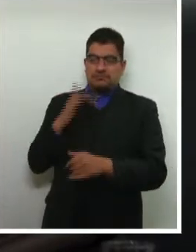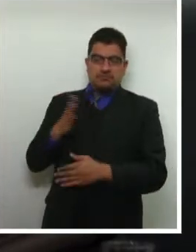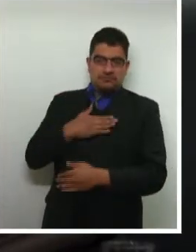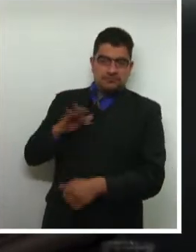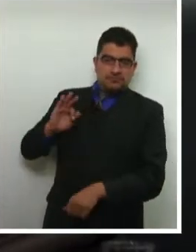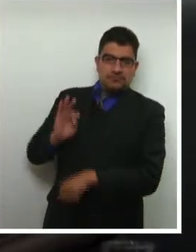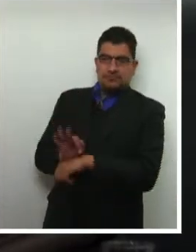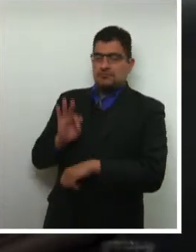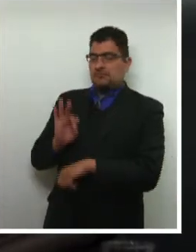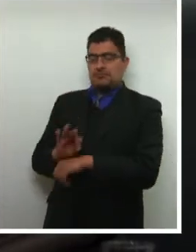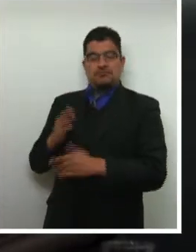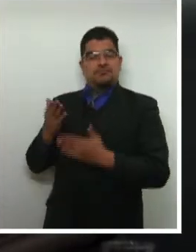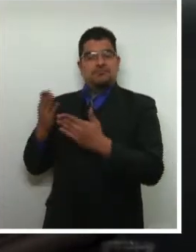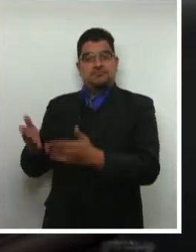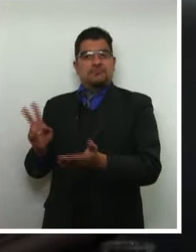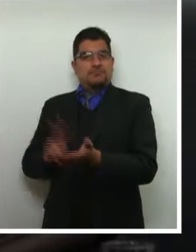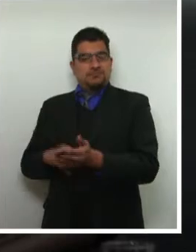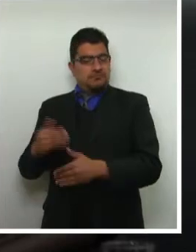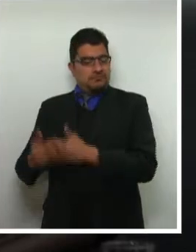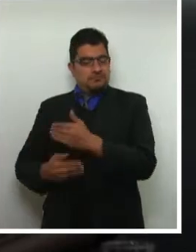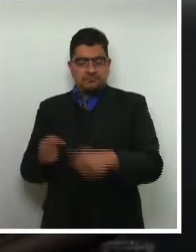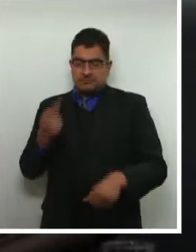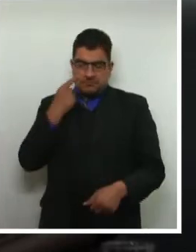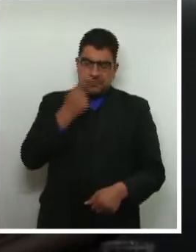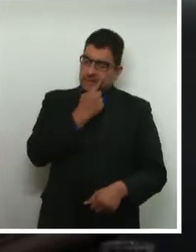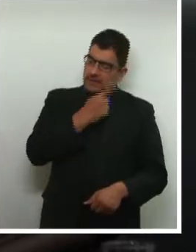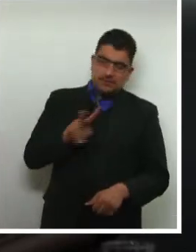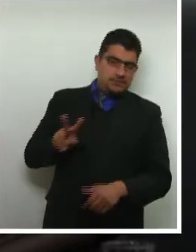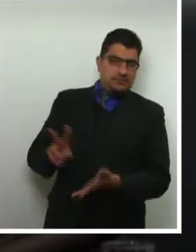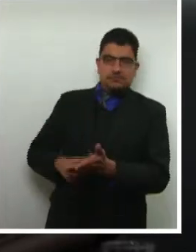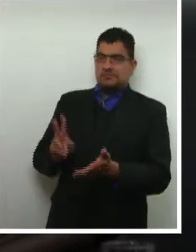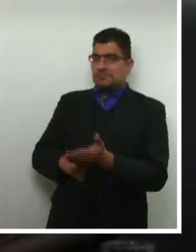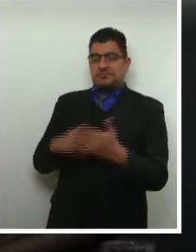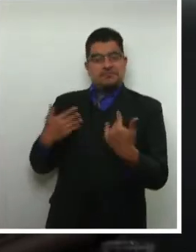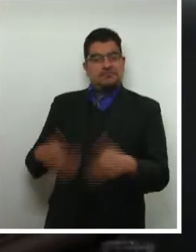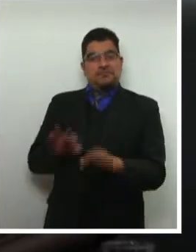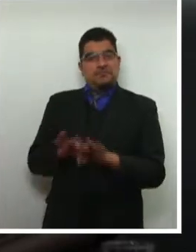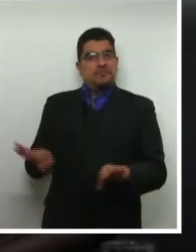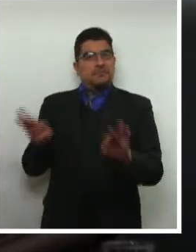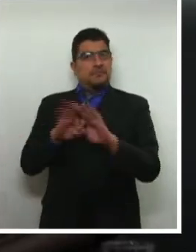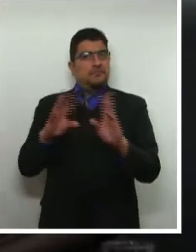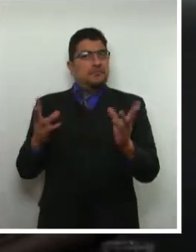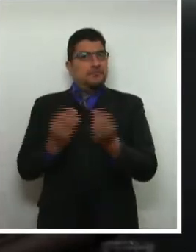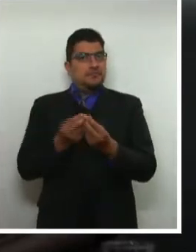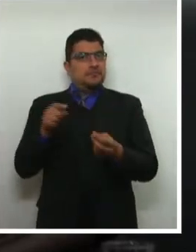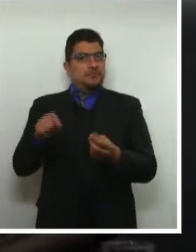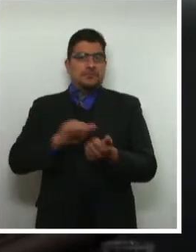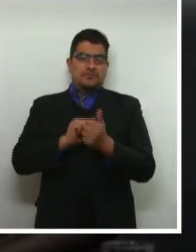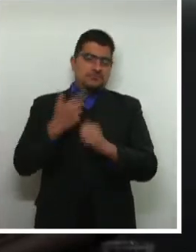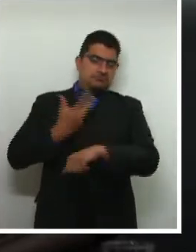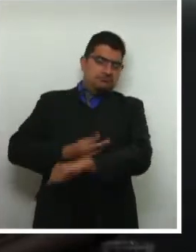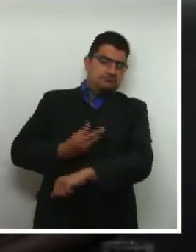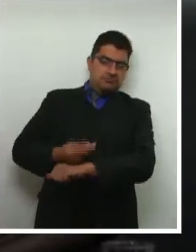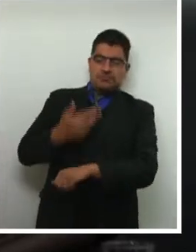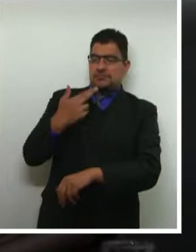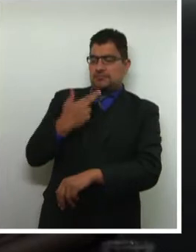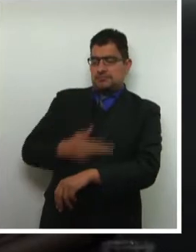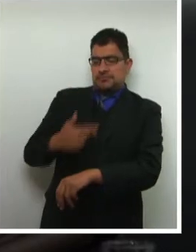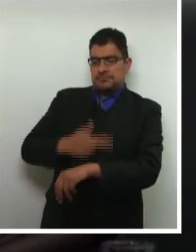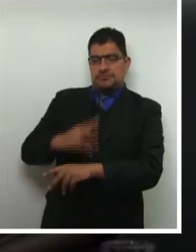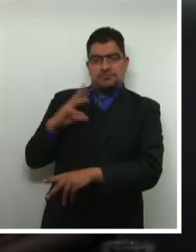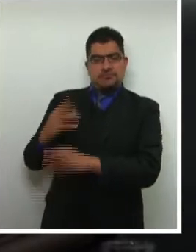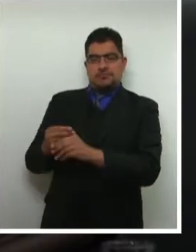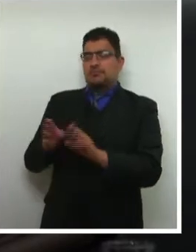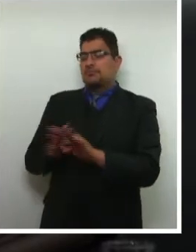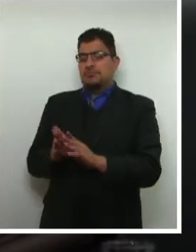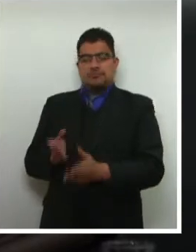protegerlo, conservarlo y revalorizarlo. También es importante su restauración y sobre todo conocerlo como